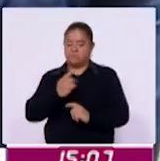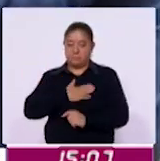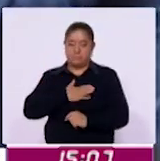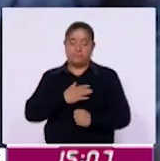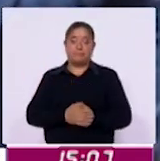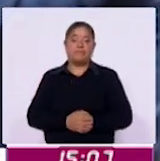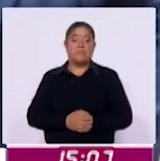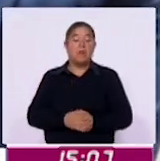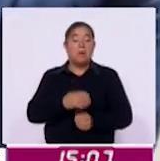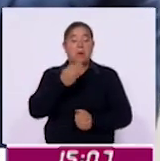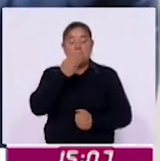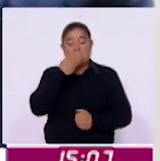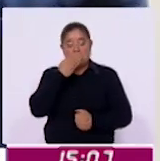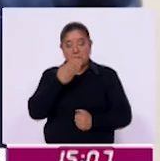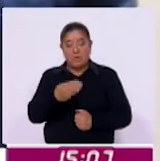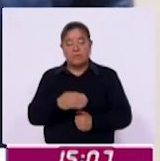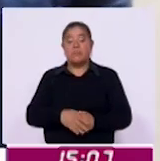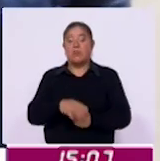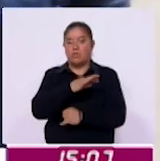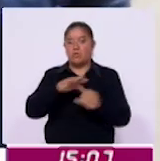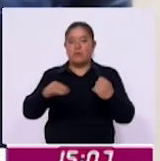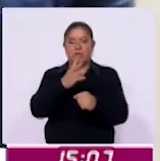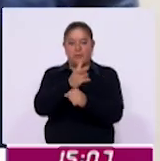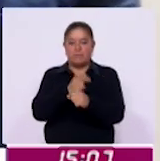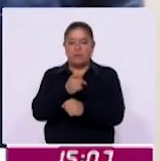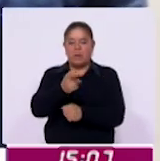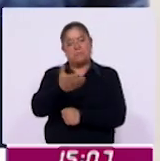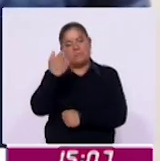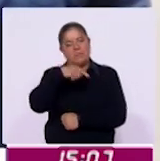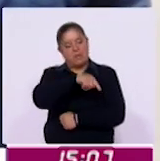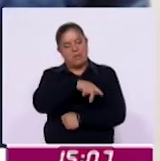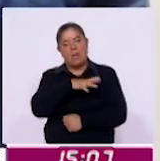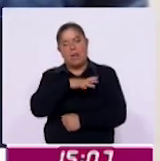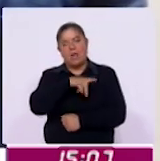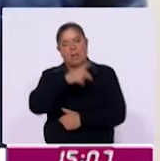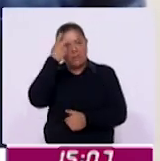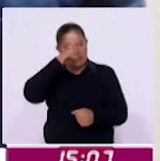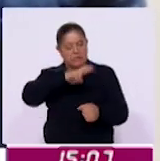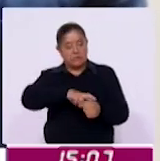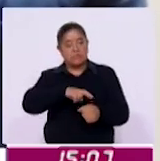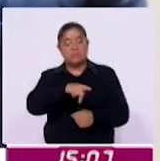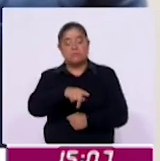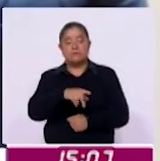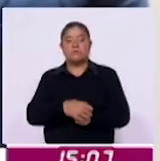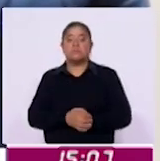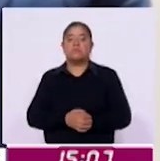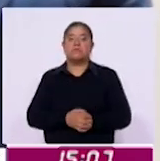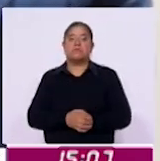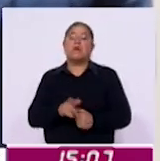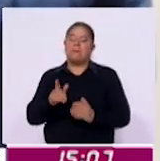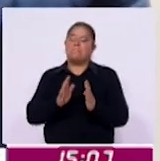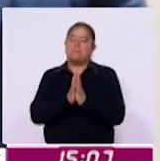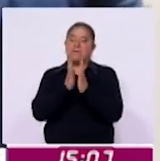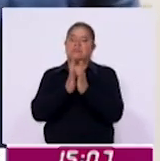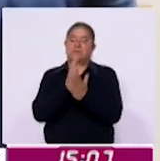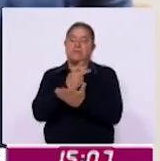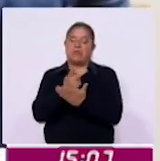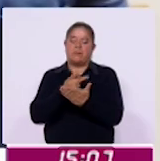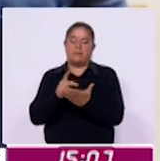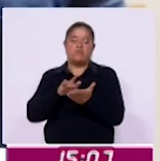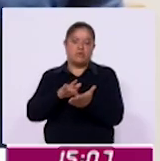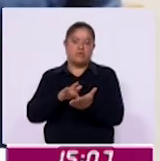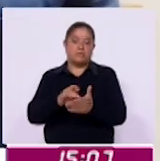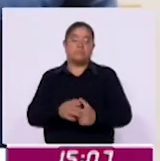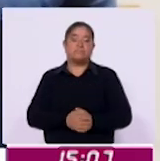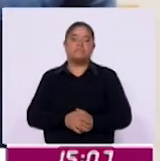Perfecto. Finalmente, invitar a la población a que se acerque, a que acuda a la dirección y, por supuesto, a que participe en los diversos programas y apoyos. Claro que sí. Nada